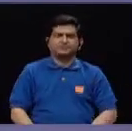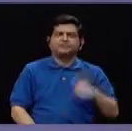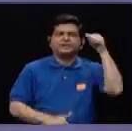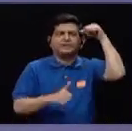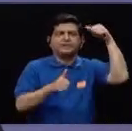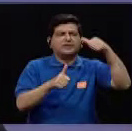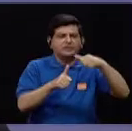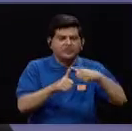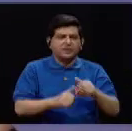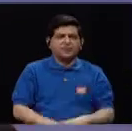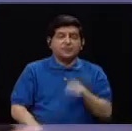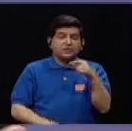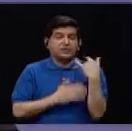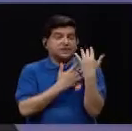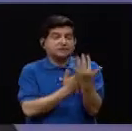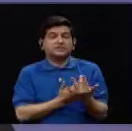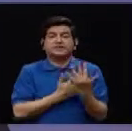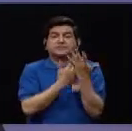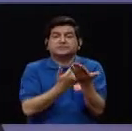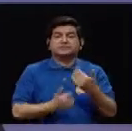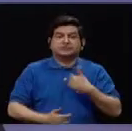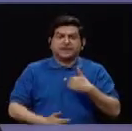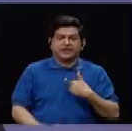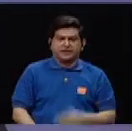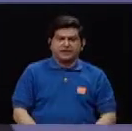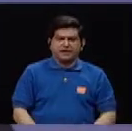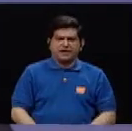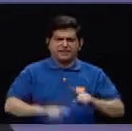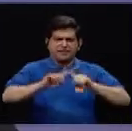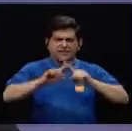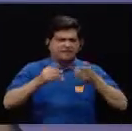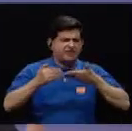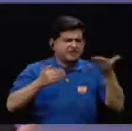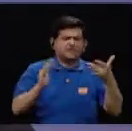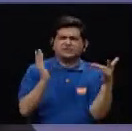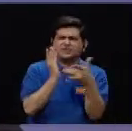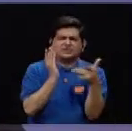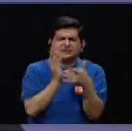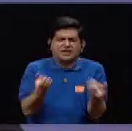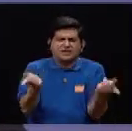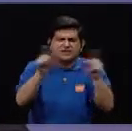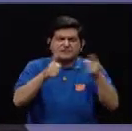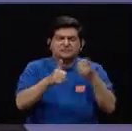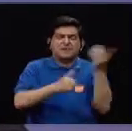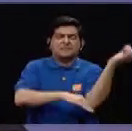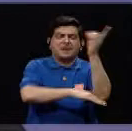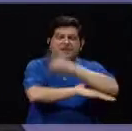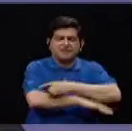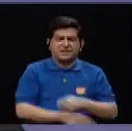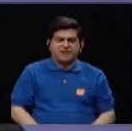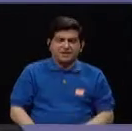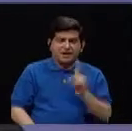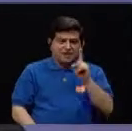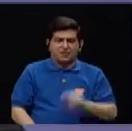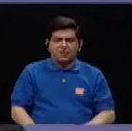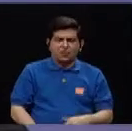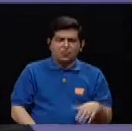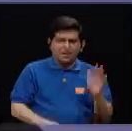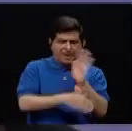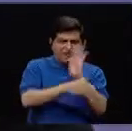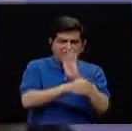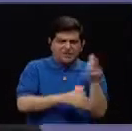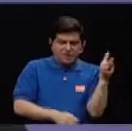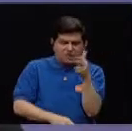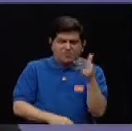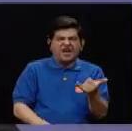Entonces recuerdo mucho esa expectativa que había, incluso un montón de cosas técnicas que pasan en el primer día de grabación de una película, claro, con